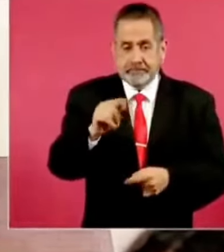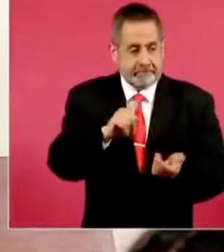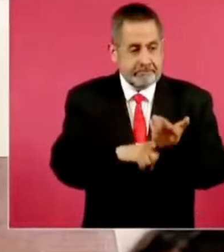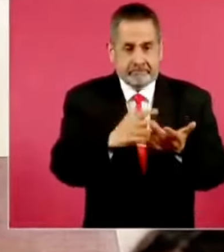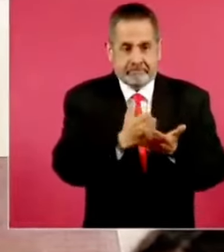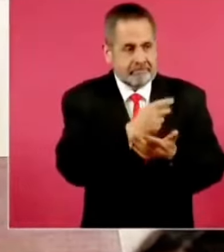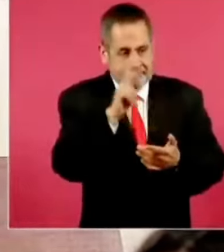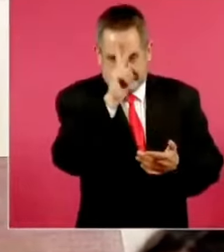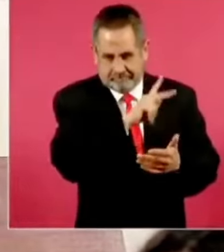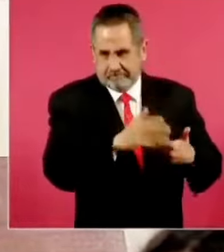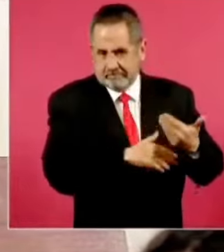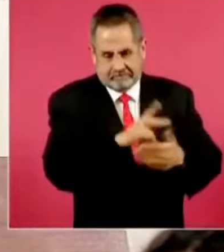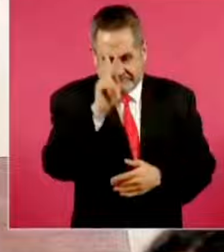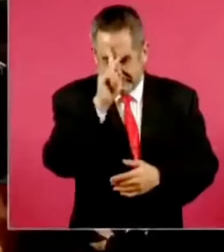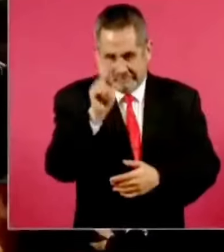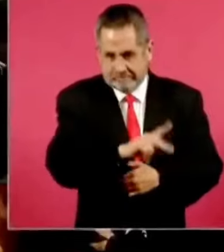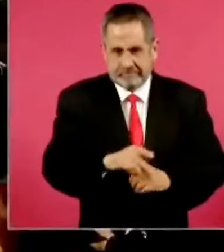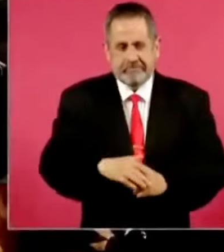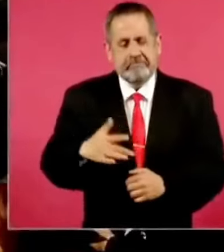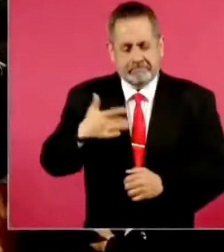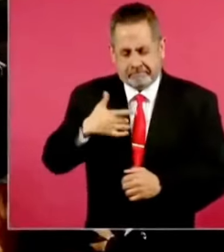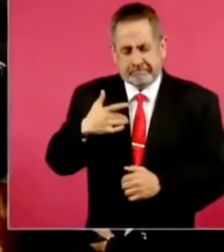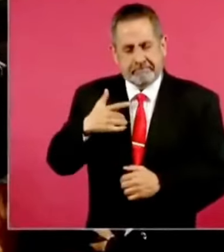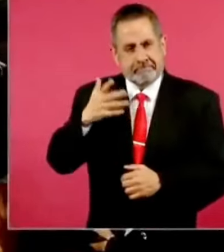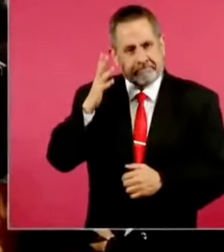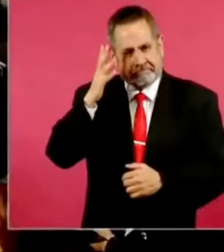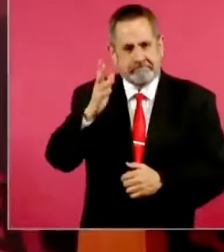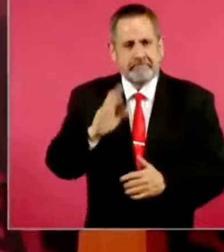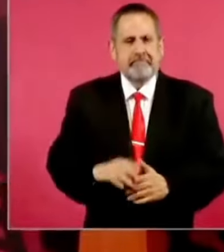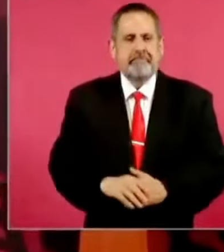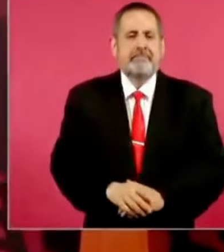ganar. Ese es mi pronóstico.